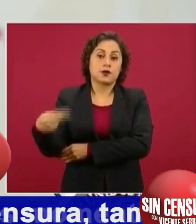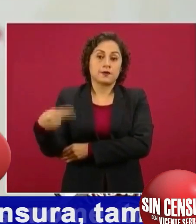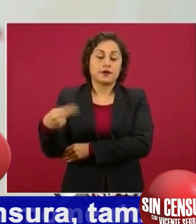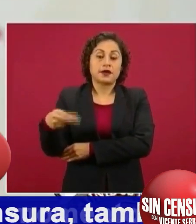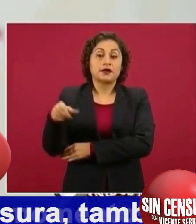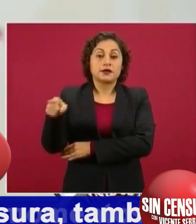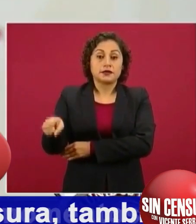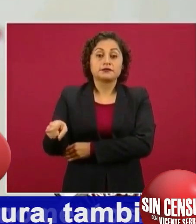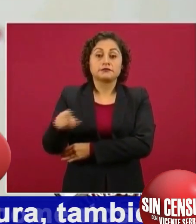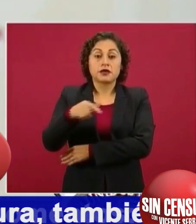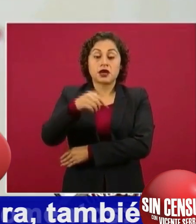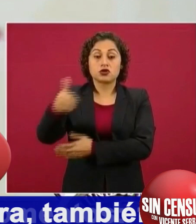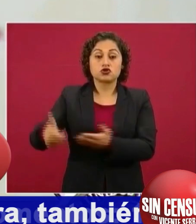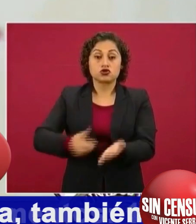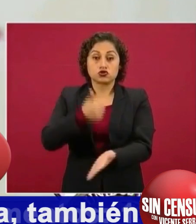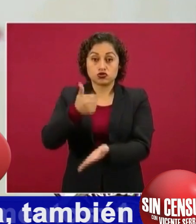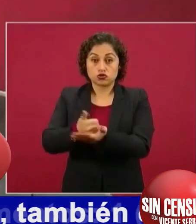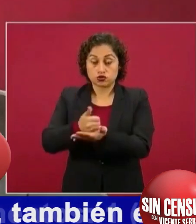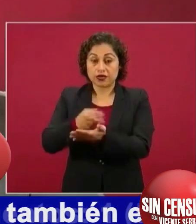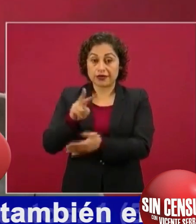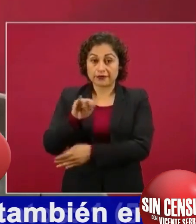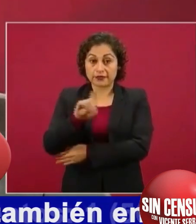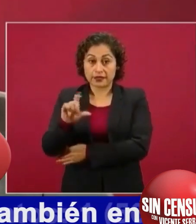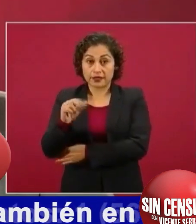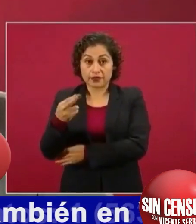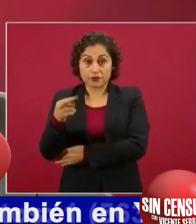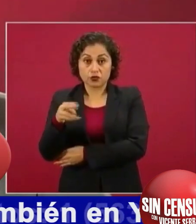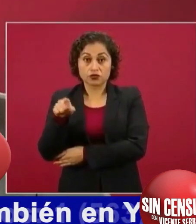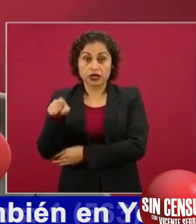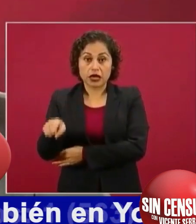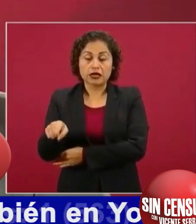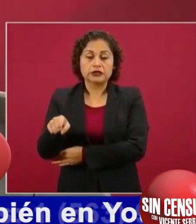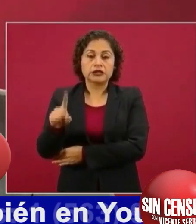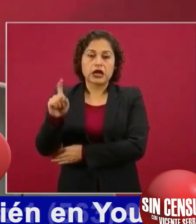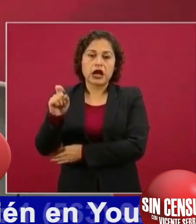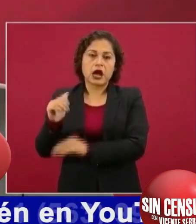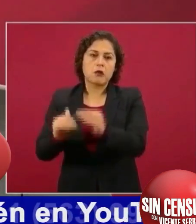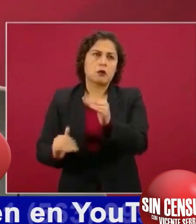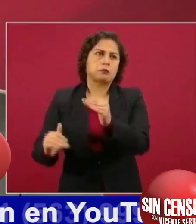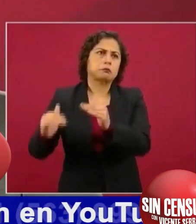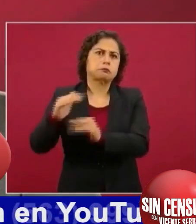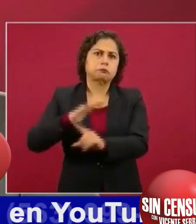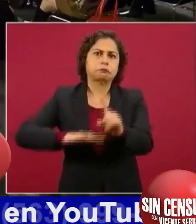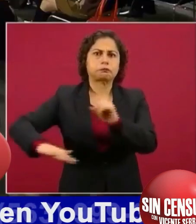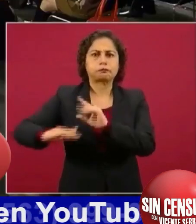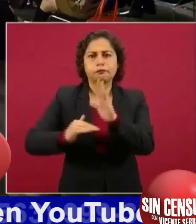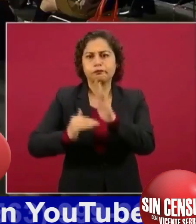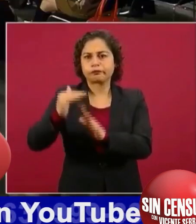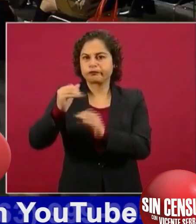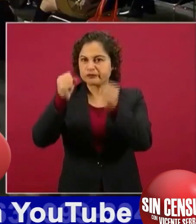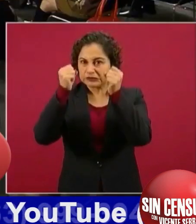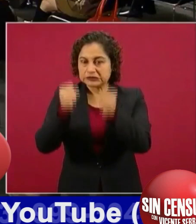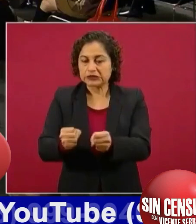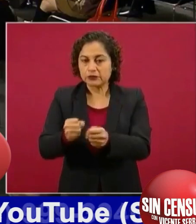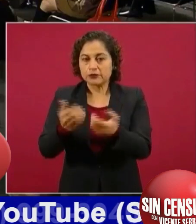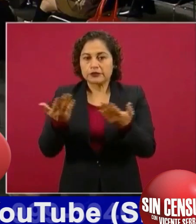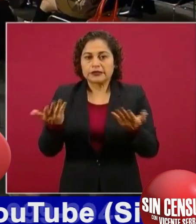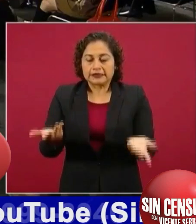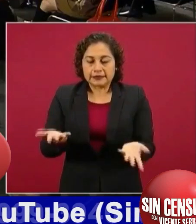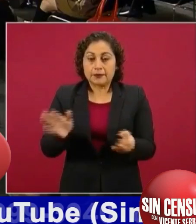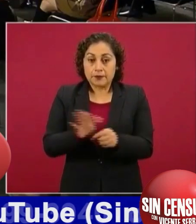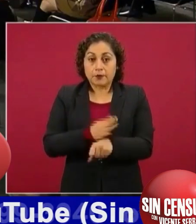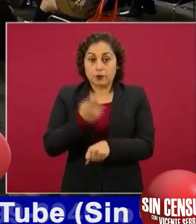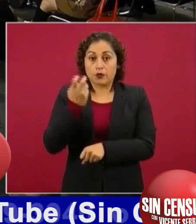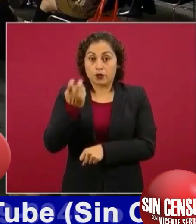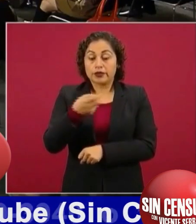Villahermosa se hubiese inundado completamente. Entonces también estamos hablando